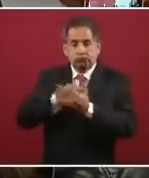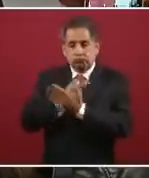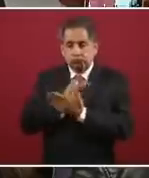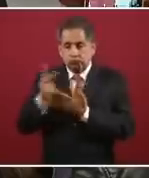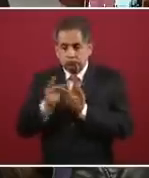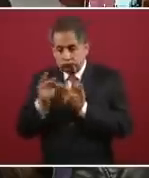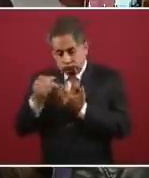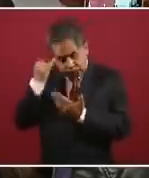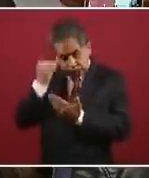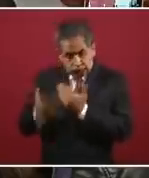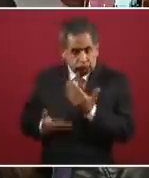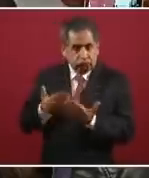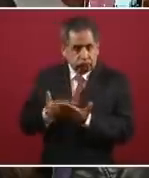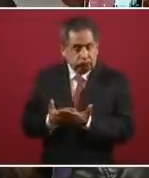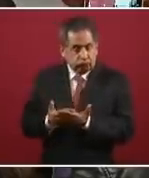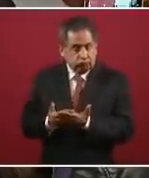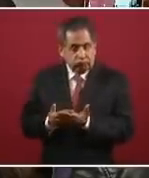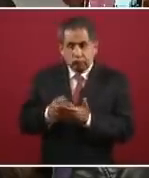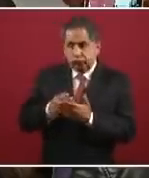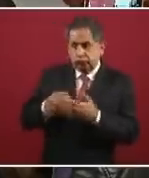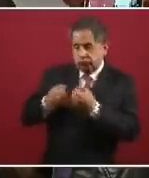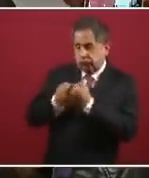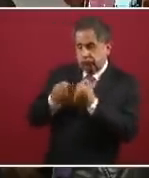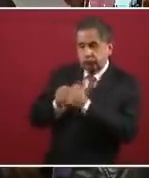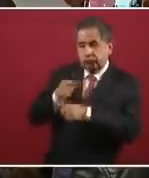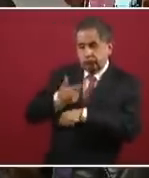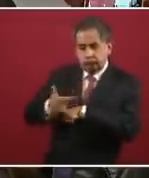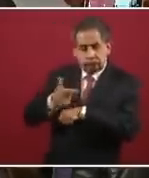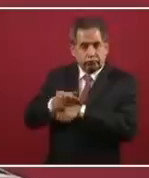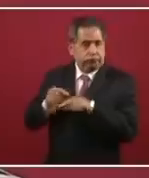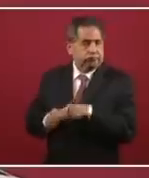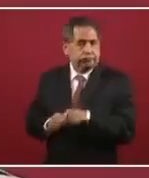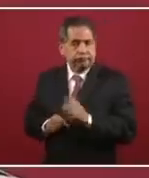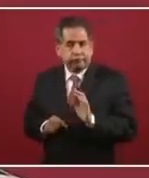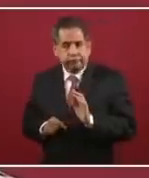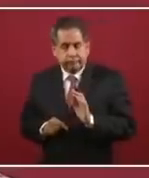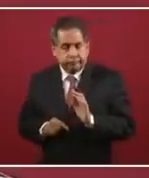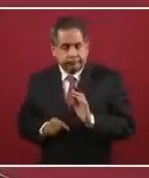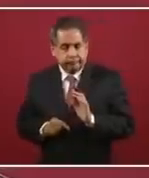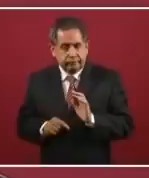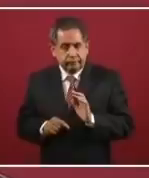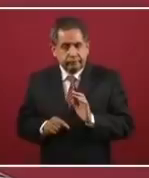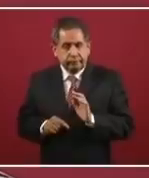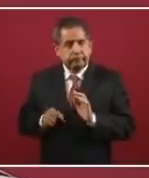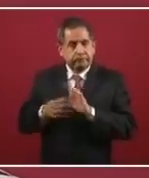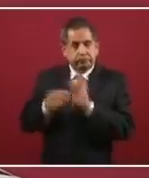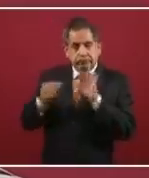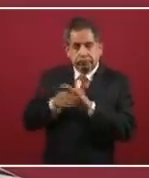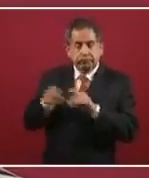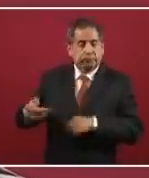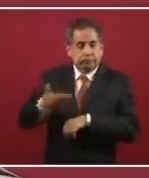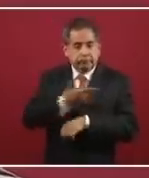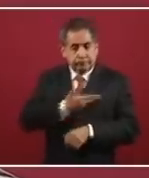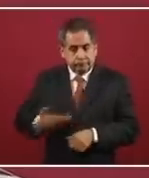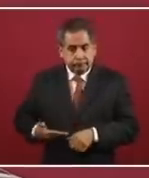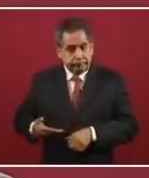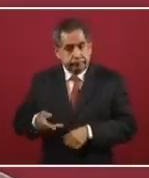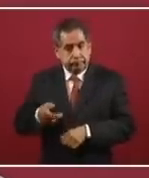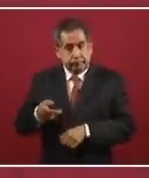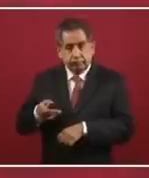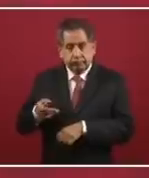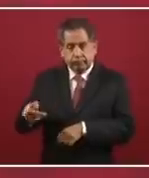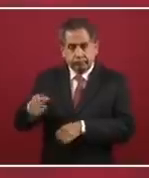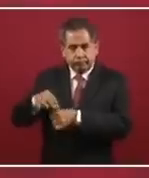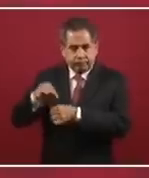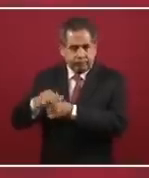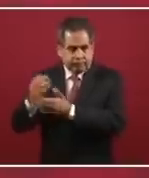estamos planteando respecto a la frontera con Guatemala. En sus primeras declaraciones ya el presidente señaló, presidente